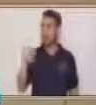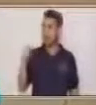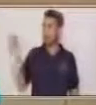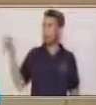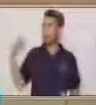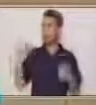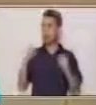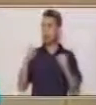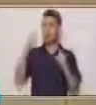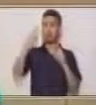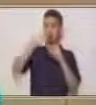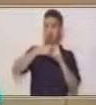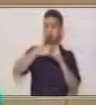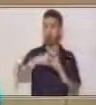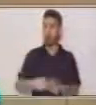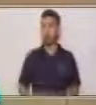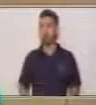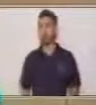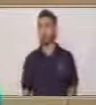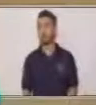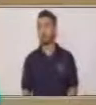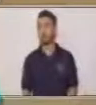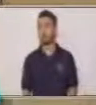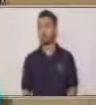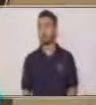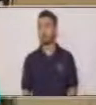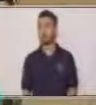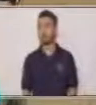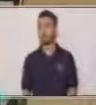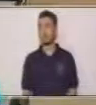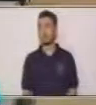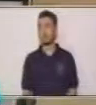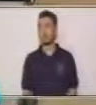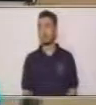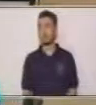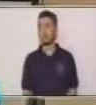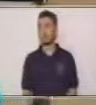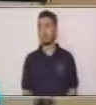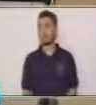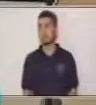este triángulo para encontrar el perímetro del mismo.